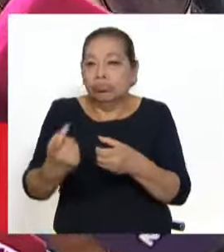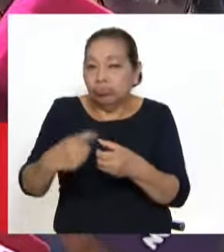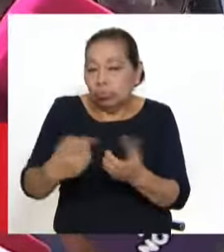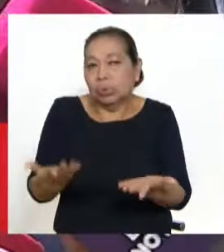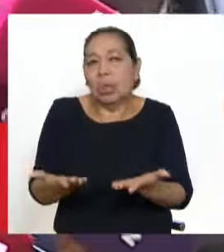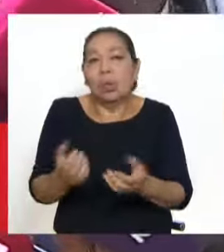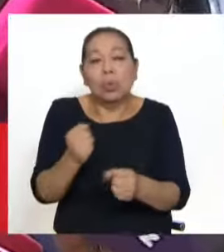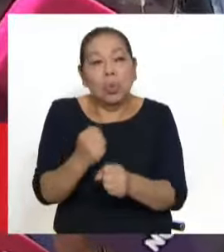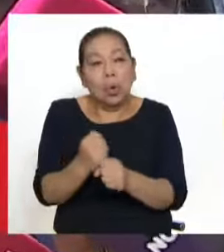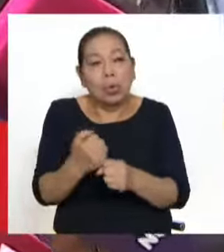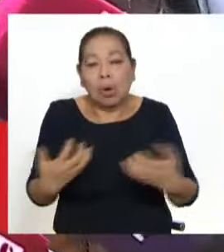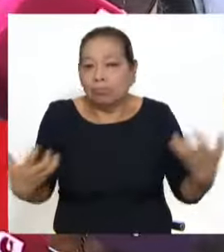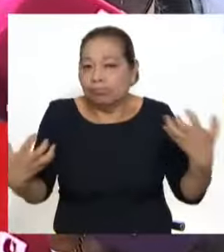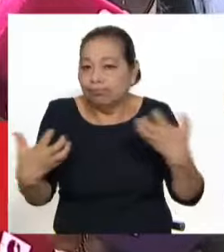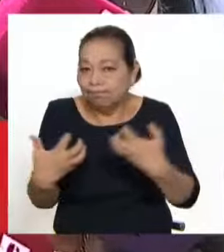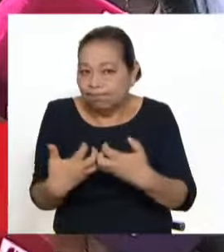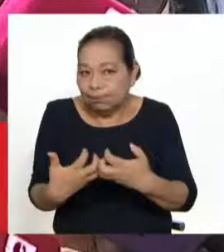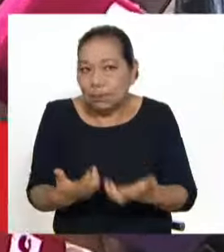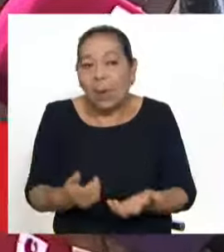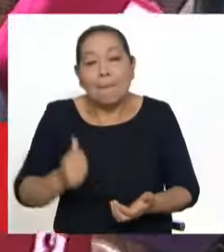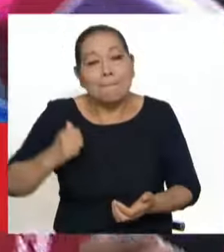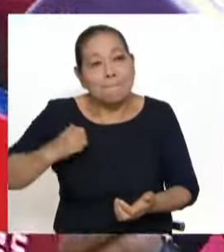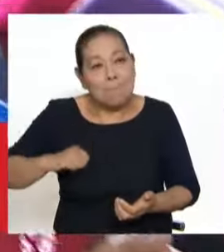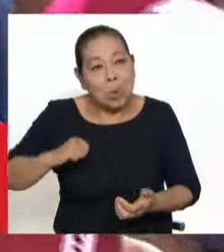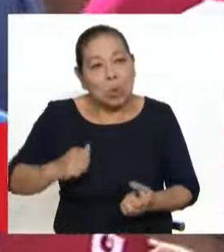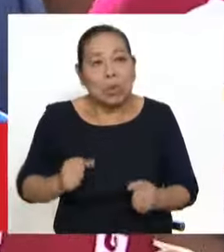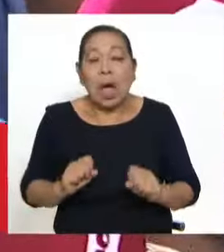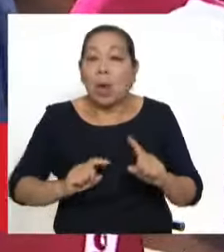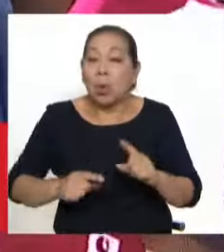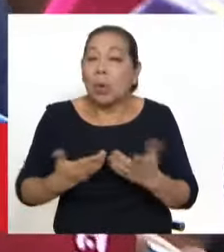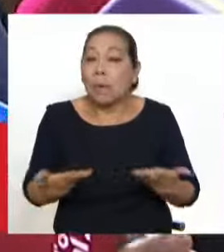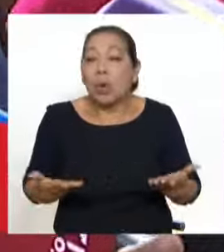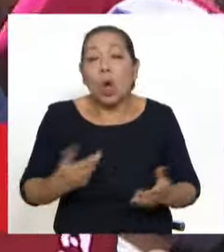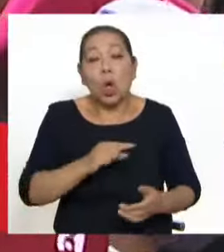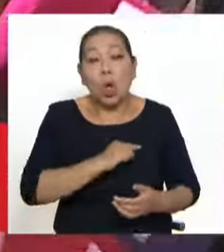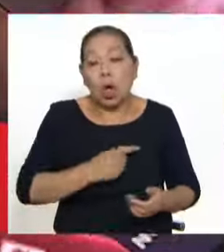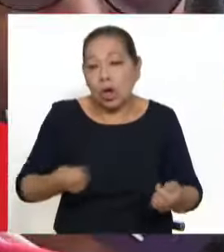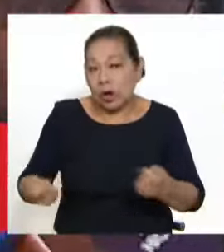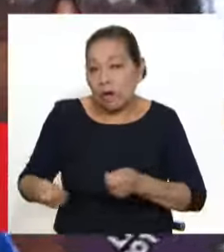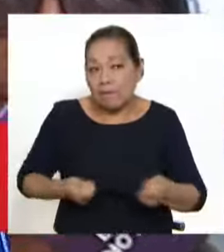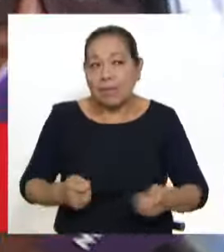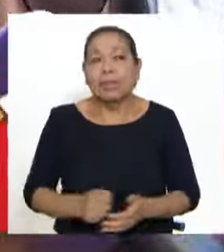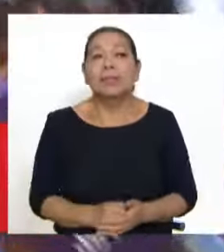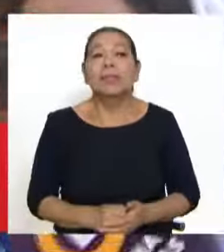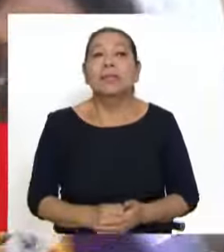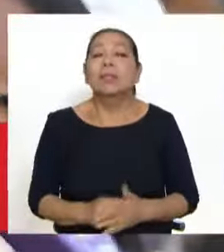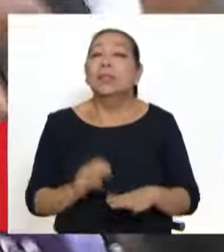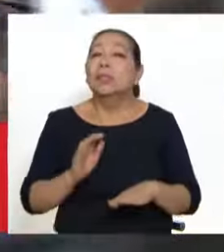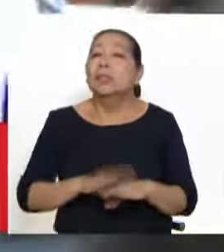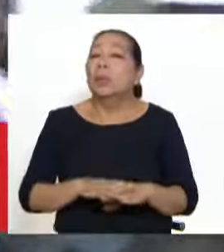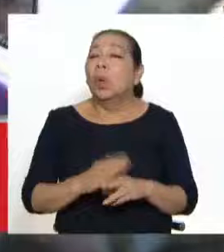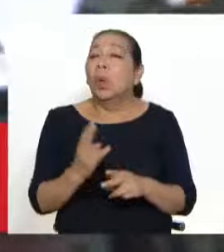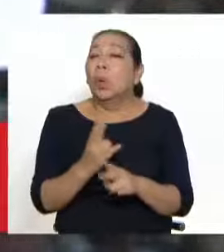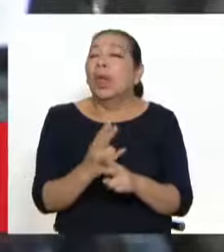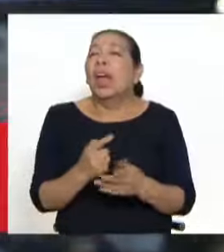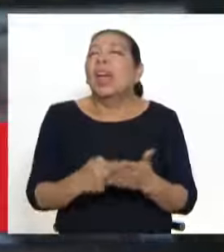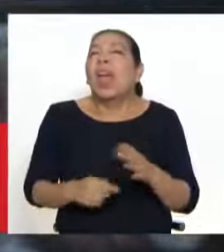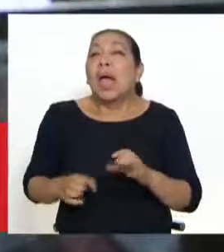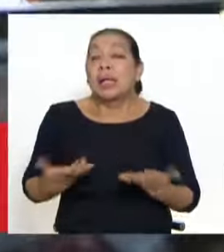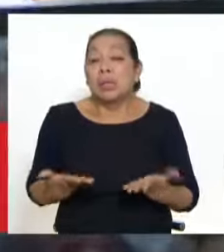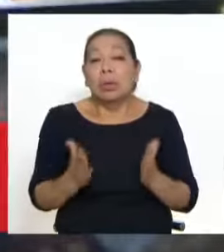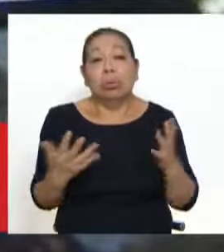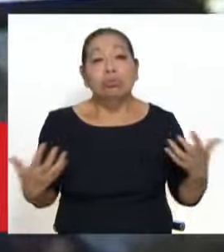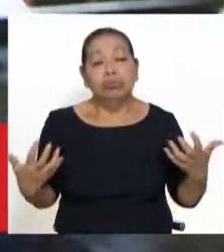integración, con el trabajo articulado con las municipalidades en algunos casos y los gobiernos regionales. Ministro, sobre el tema de seguridad, ¿qué acciones